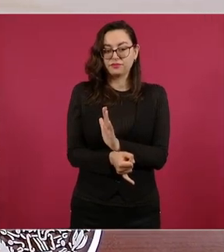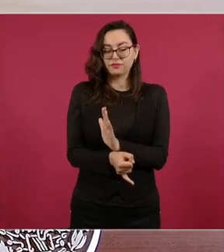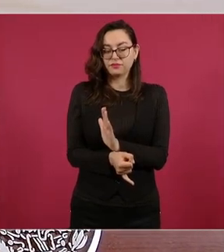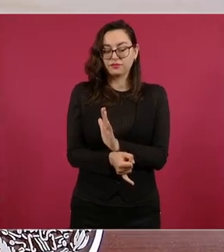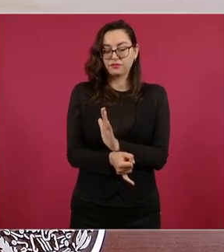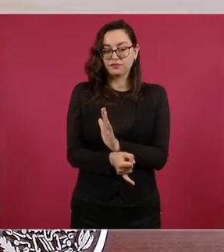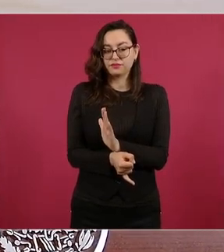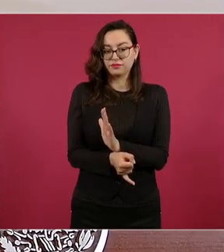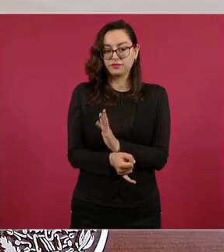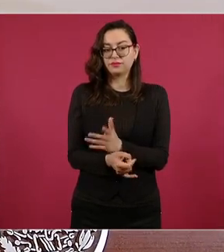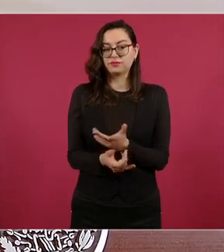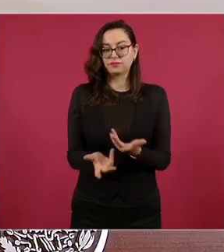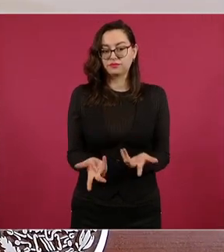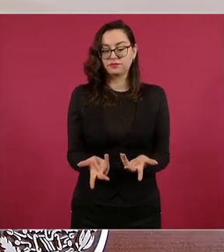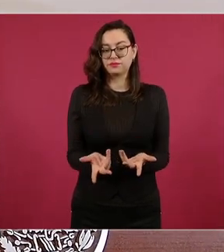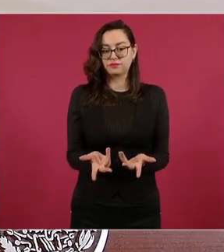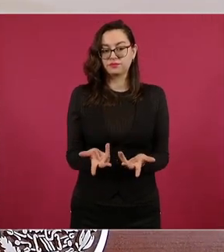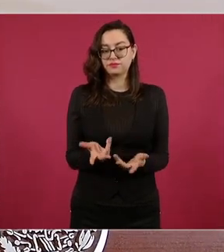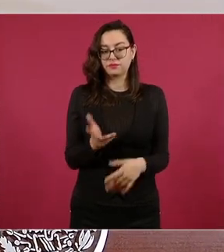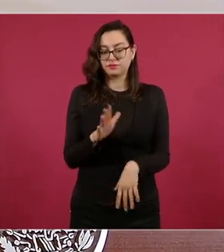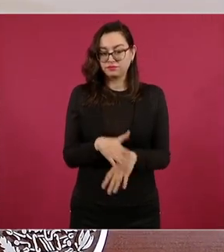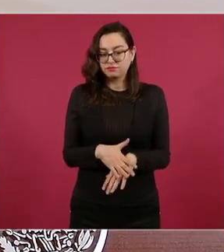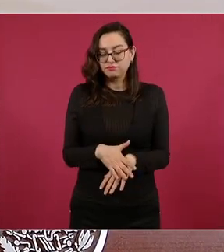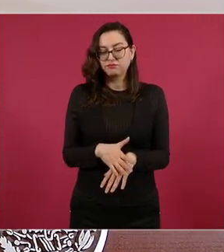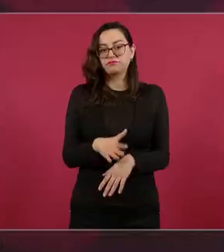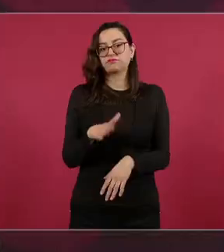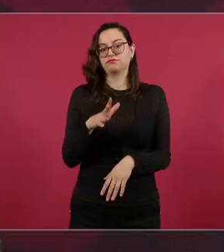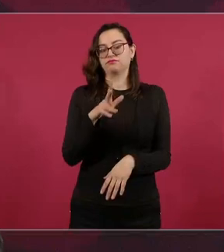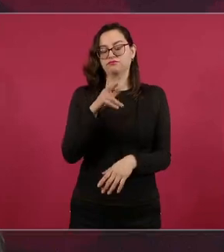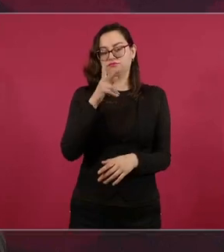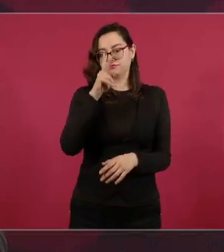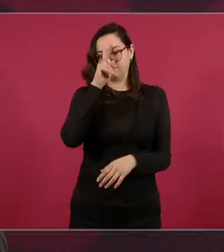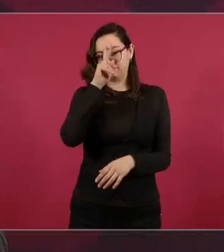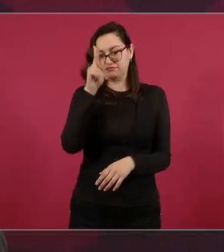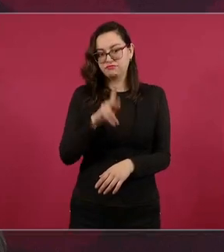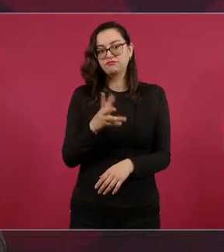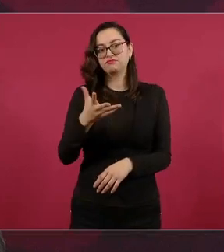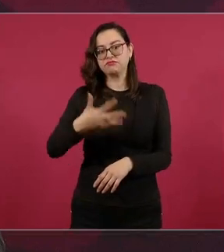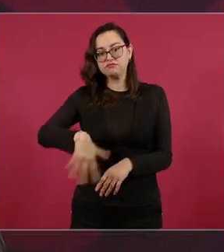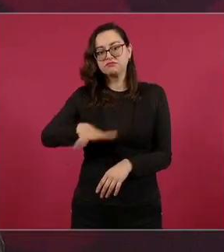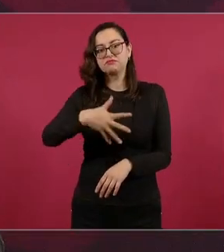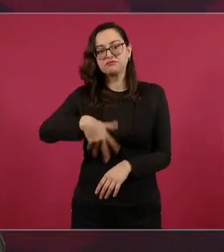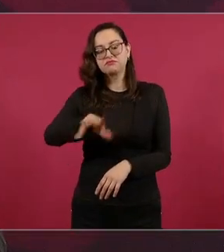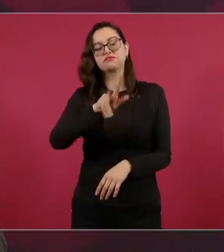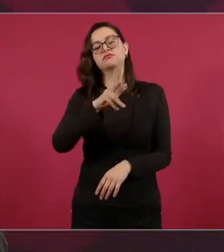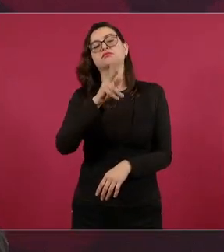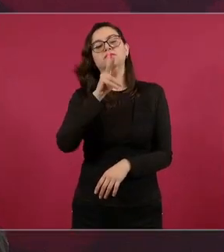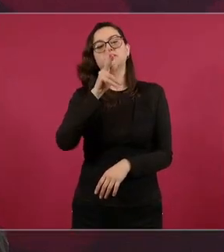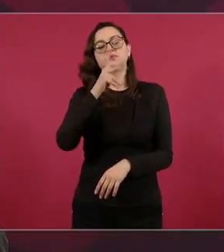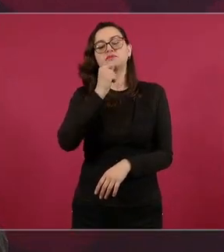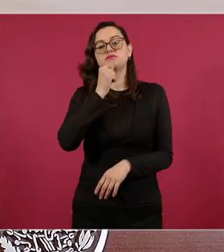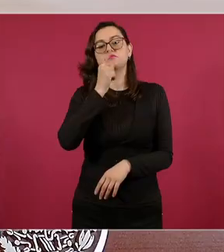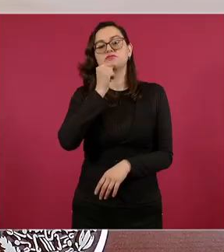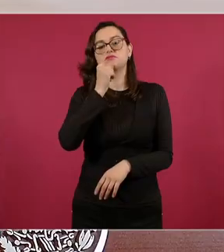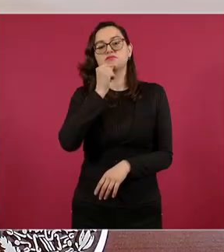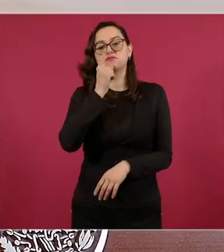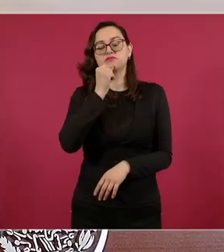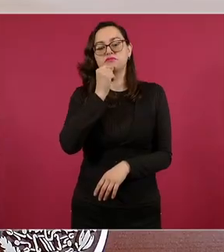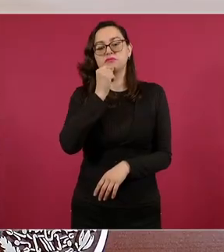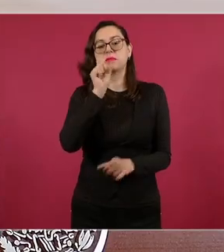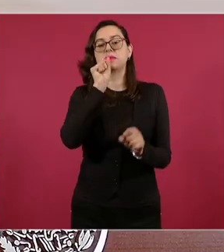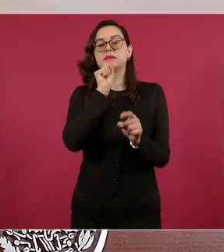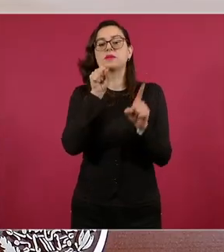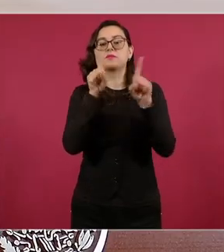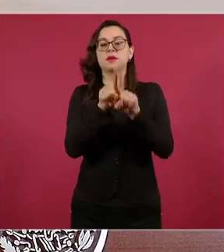se va a intensificar la búsqueda de este policía. También pido